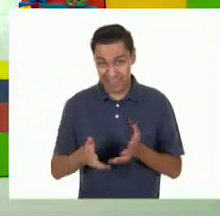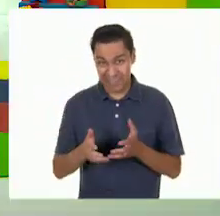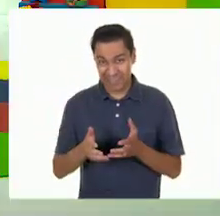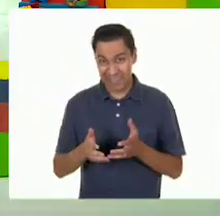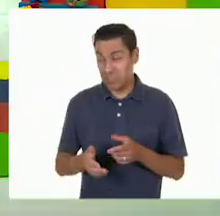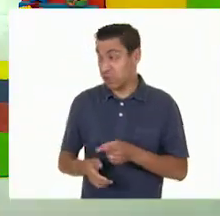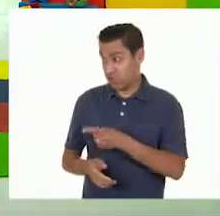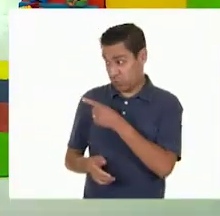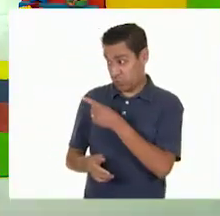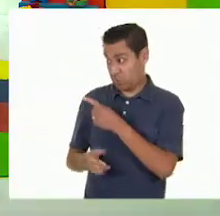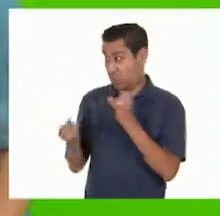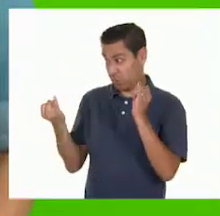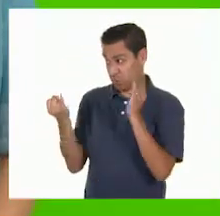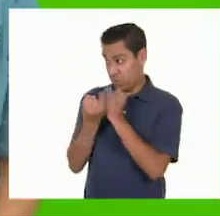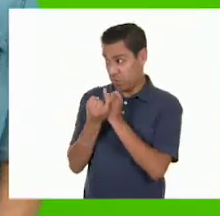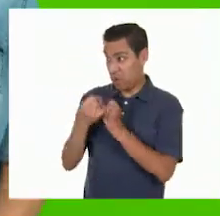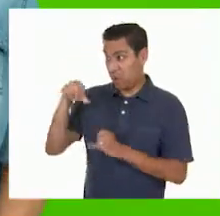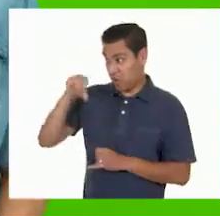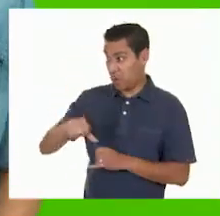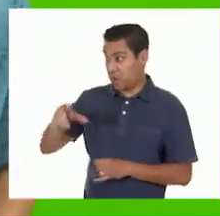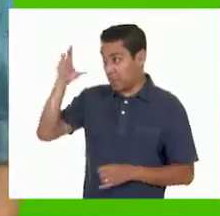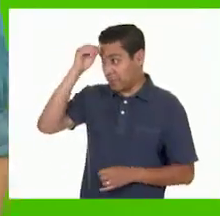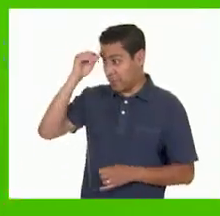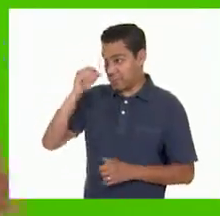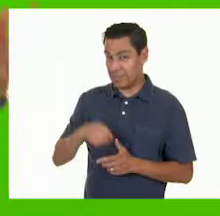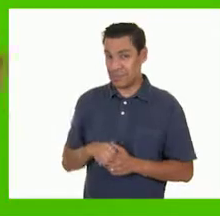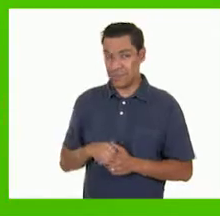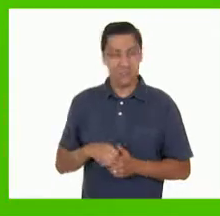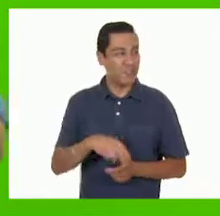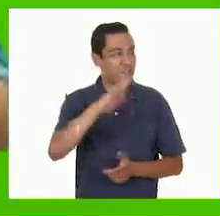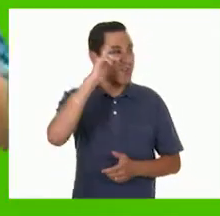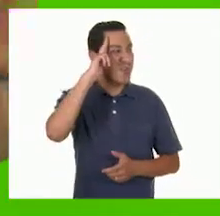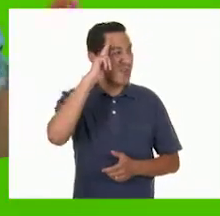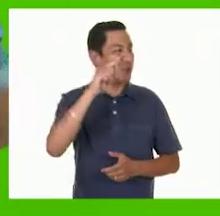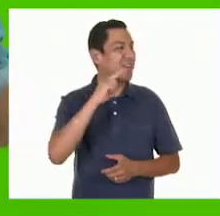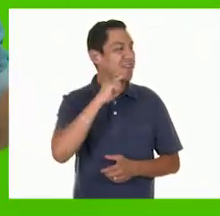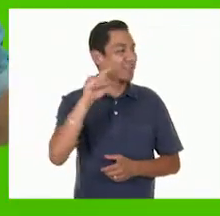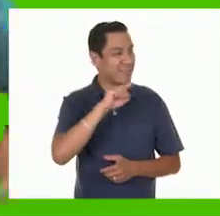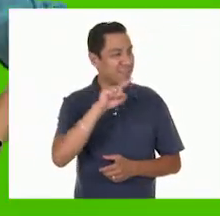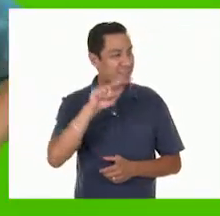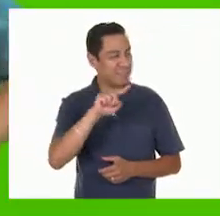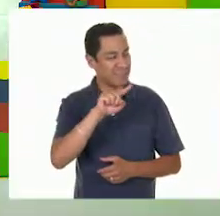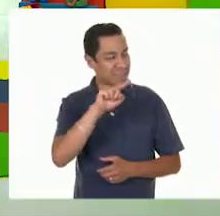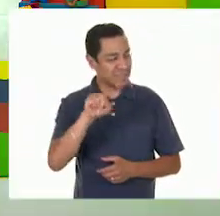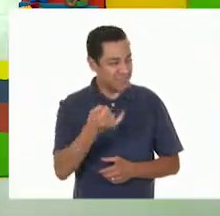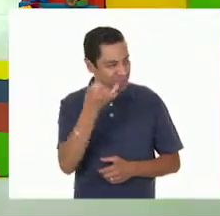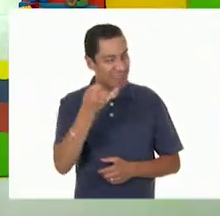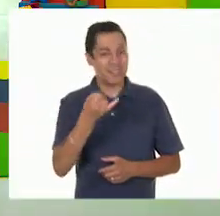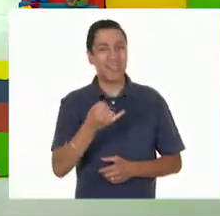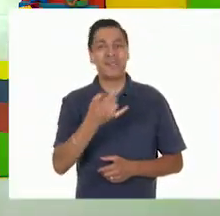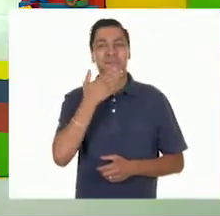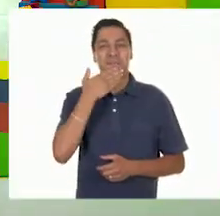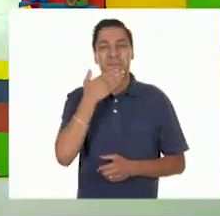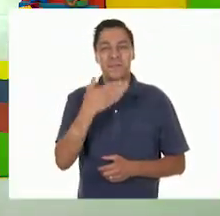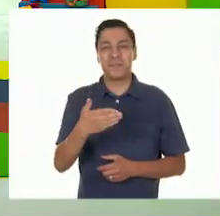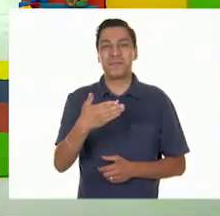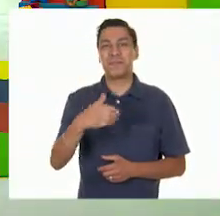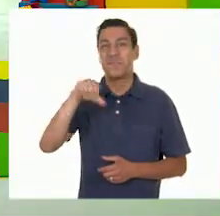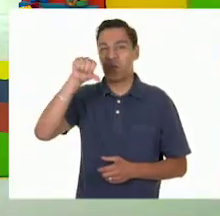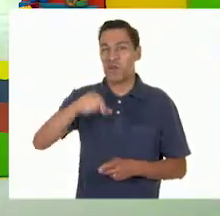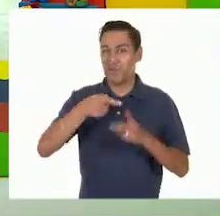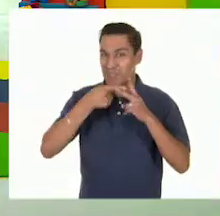estás lista para lo decía de hoy o las hojas claro que si estoy súper preparado venga comenzamos